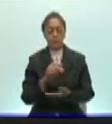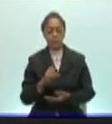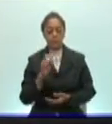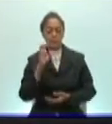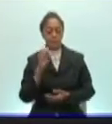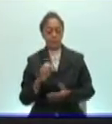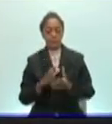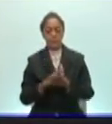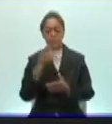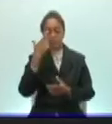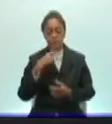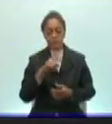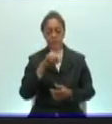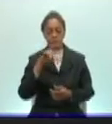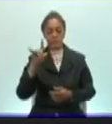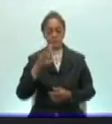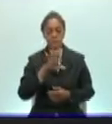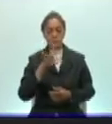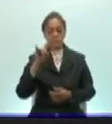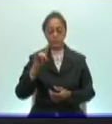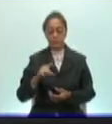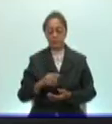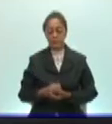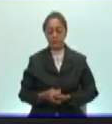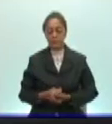15 de